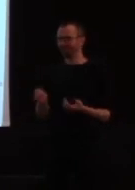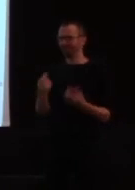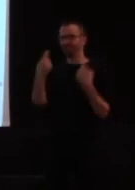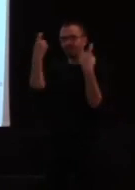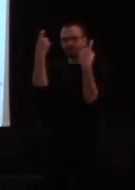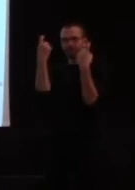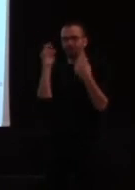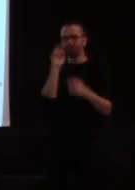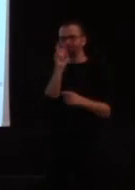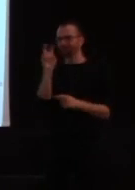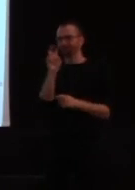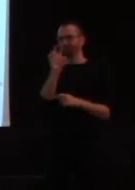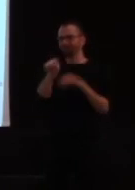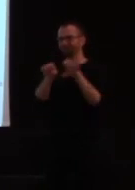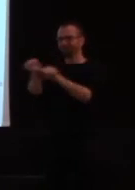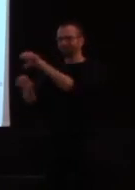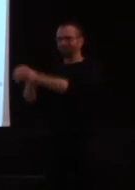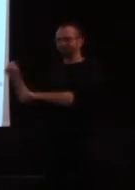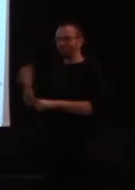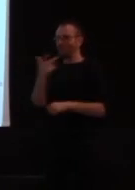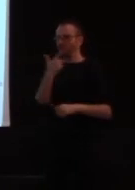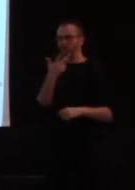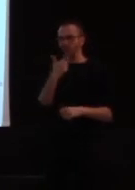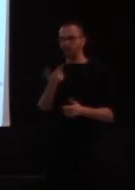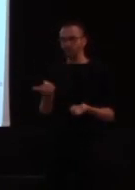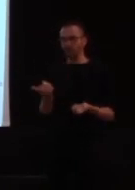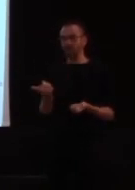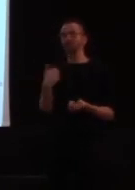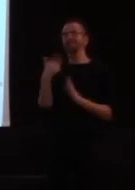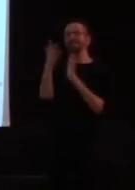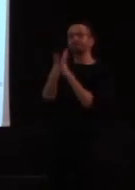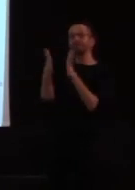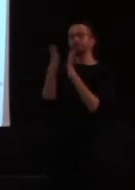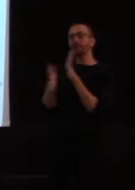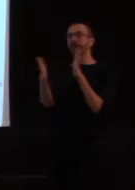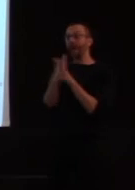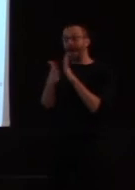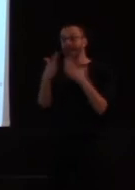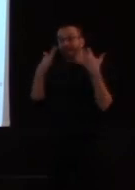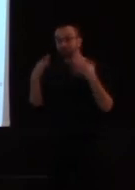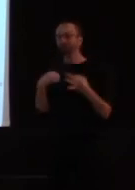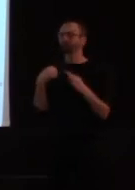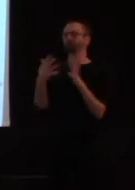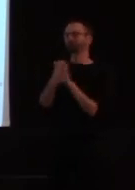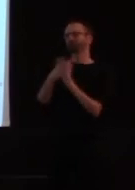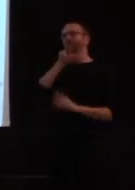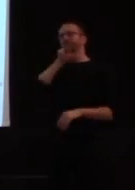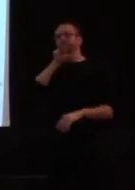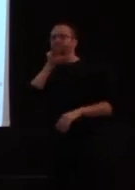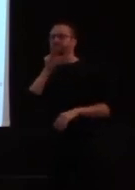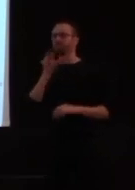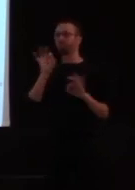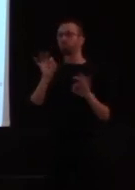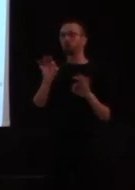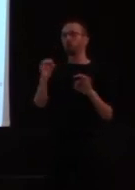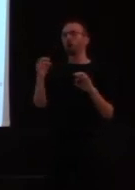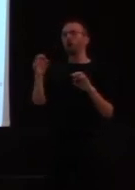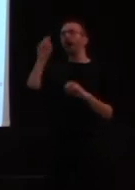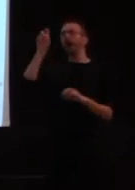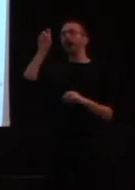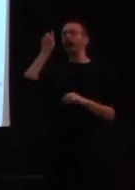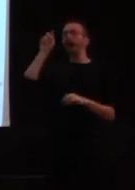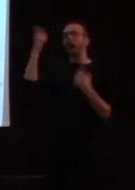Los ven. Y cuando explican, están pendientes de ellos. No sé si. ¿Por qué profesores que explican?